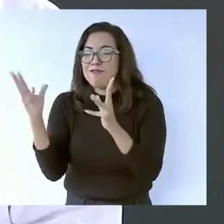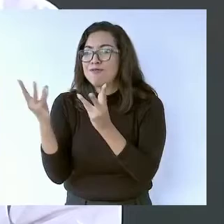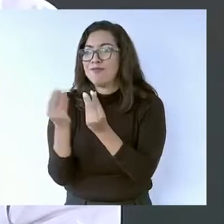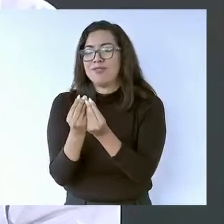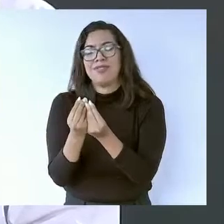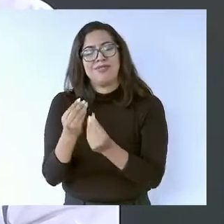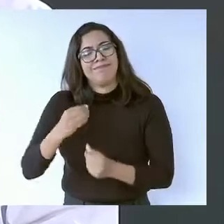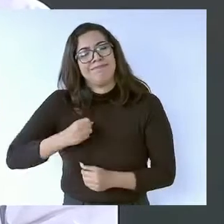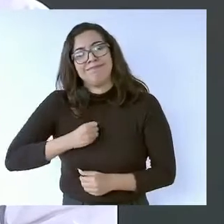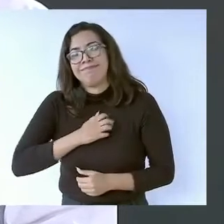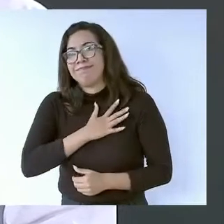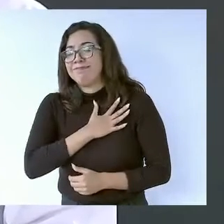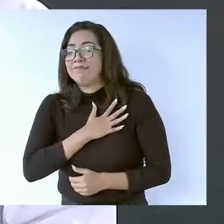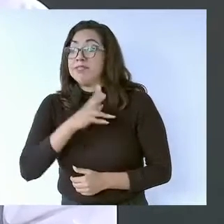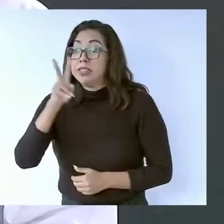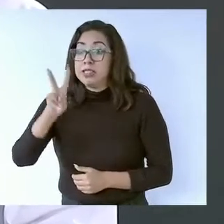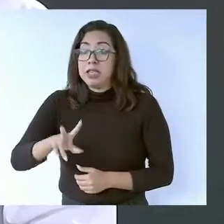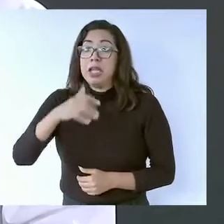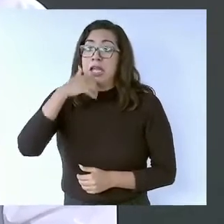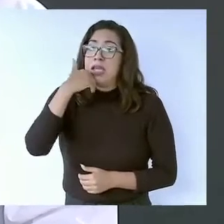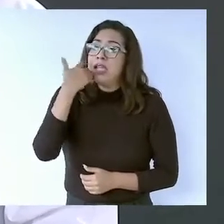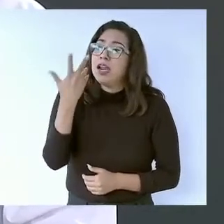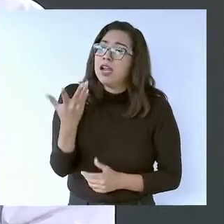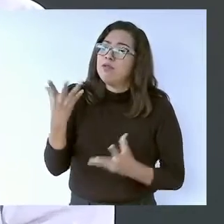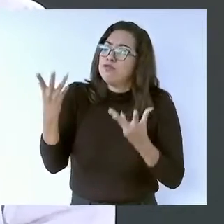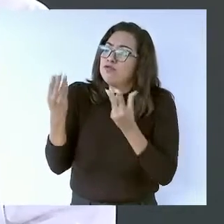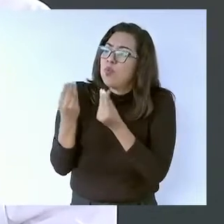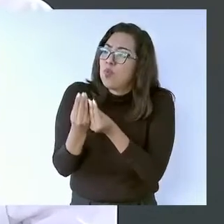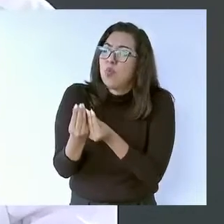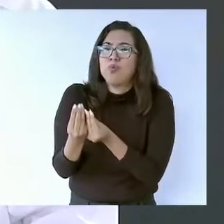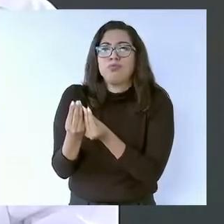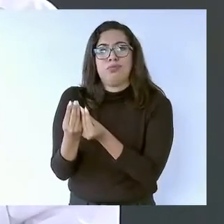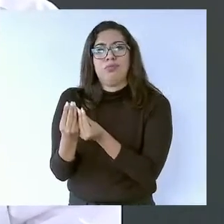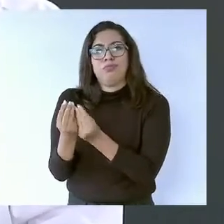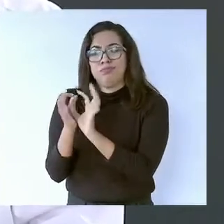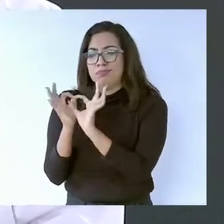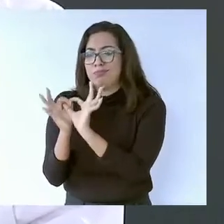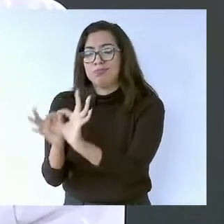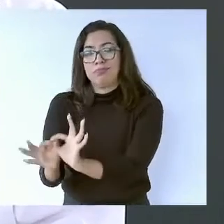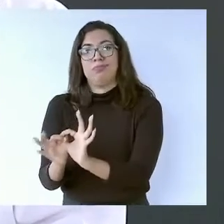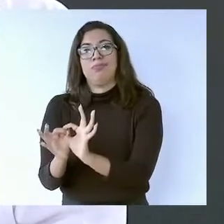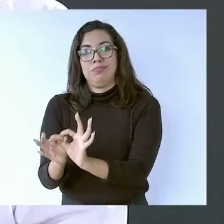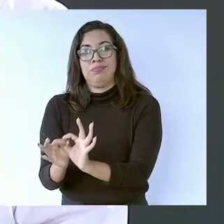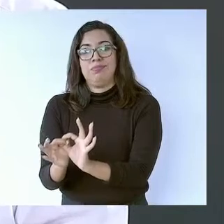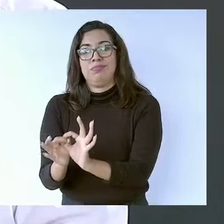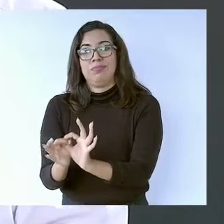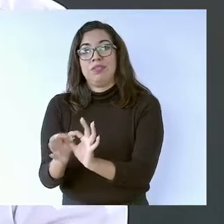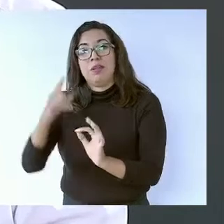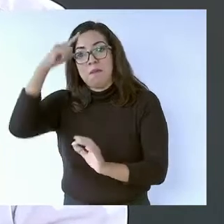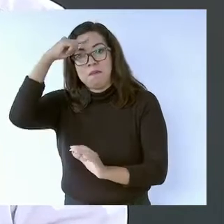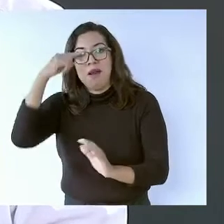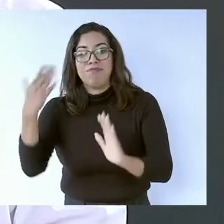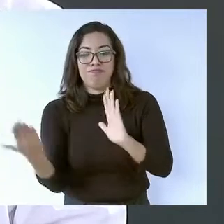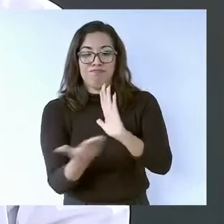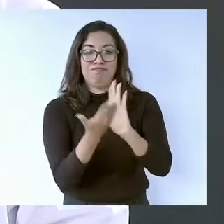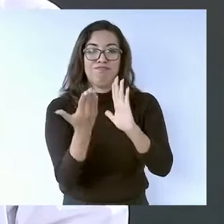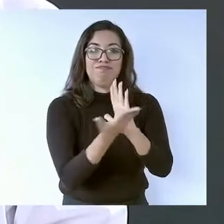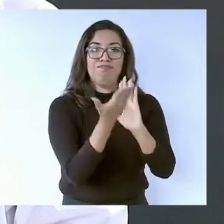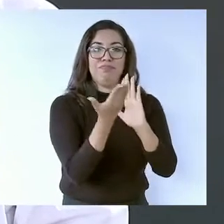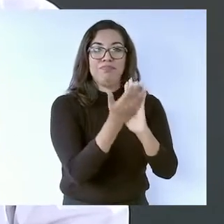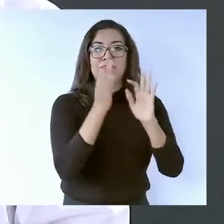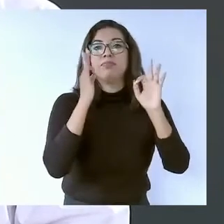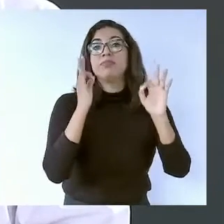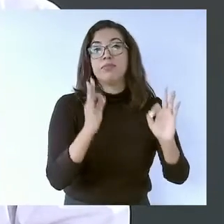y nuestro sincero deseo de ser sus aliados, sobre la base de la corresponsabilidad y el